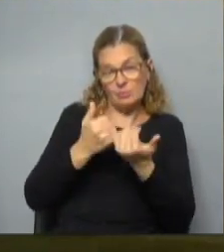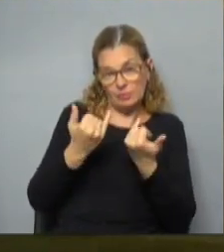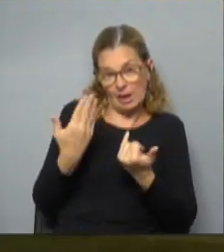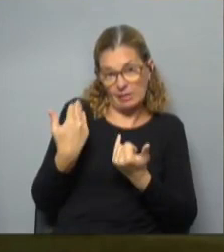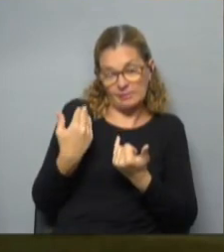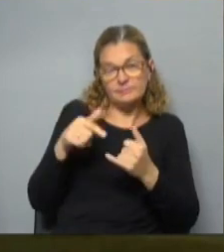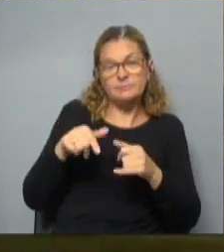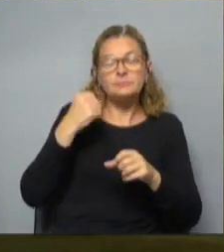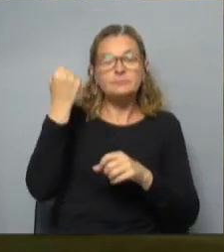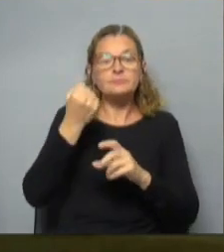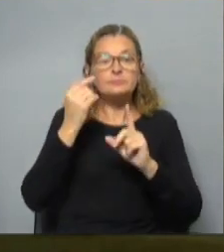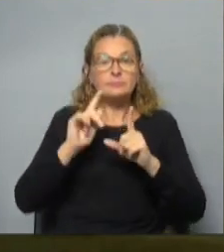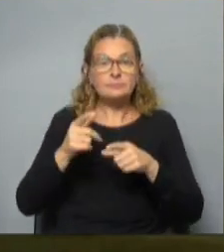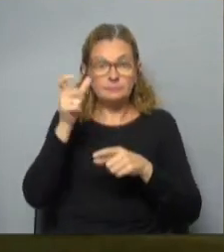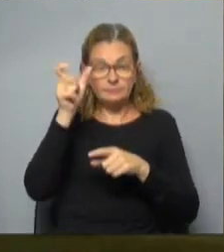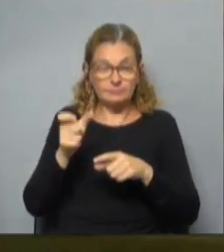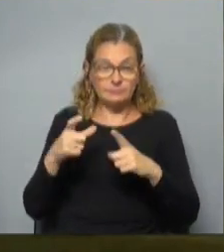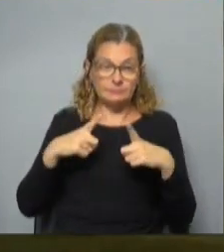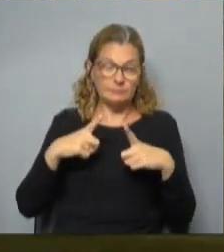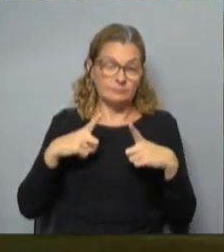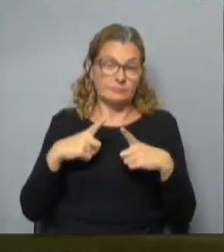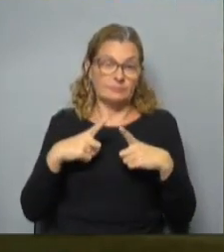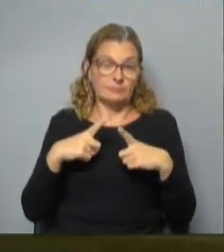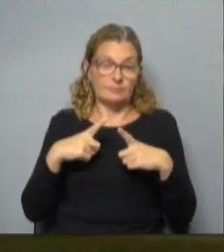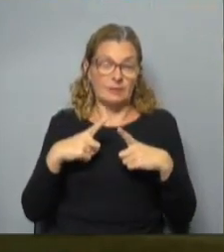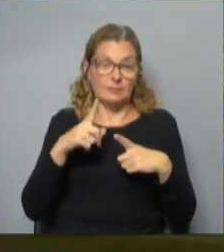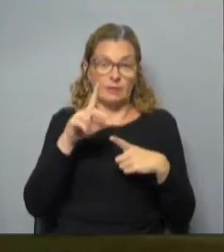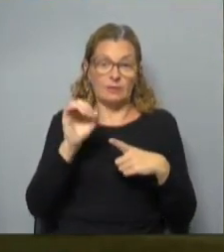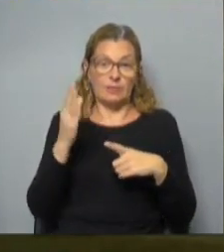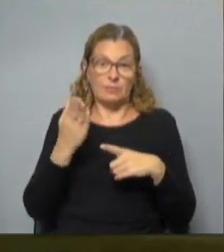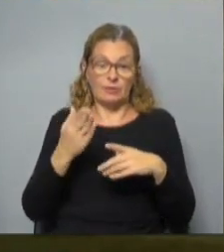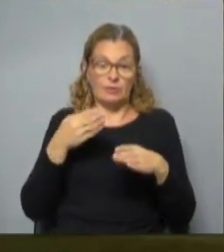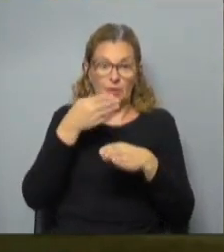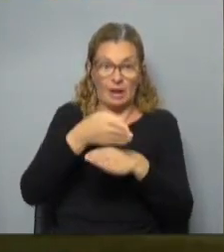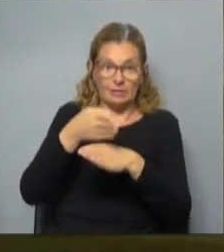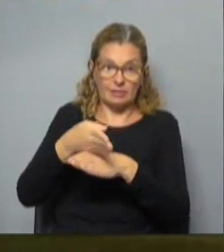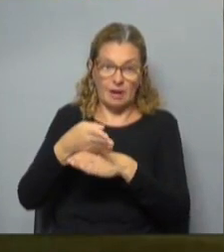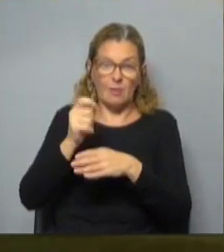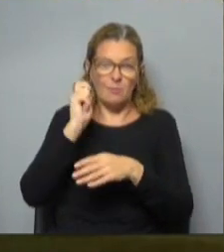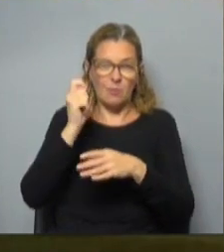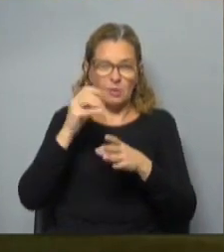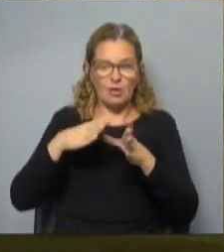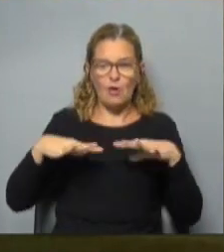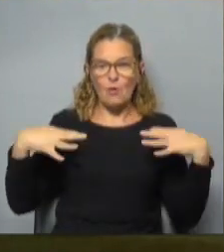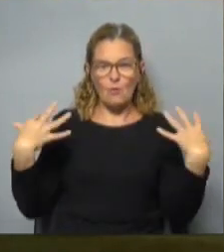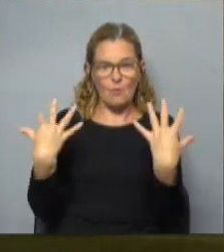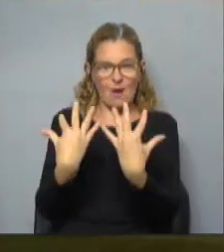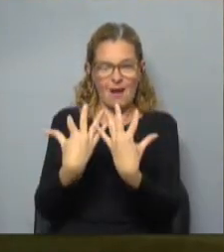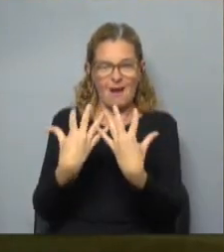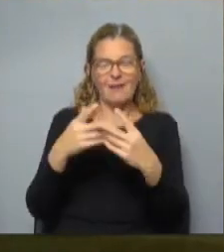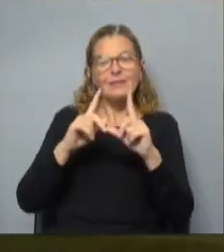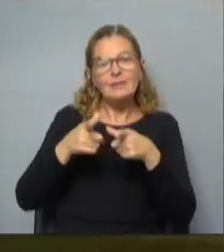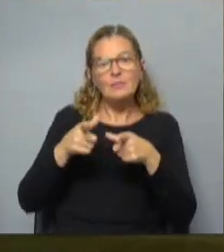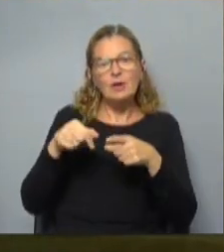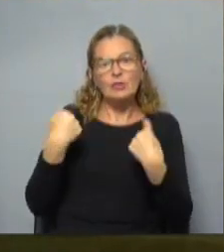y lo más importante quizás para las personas que estaban esperando tener el 100% de los aforos en los espectáculos públicos también en todo lo que tiene que